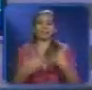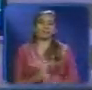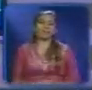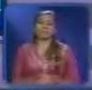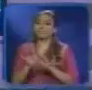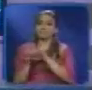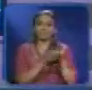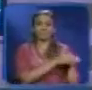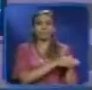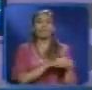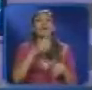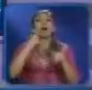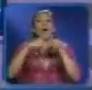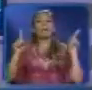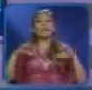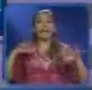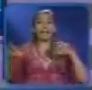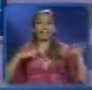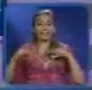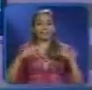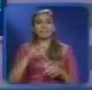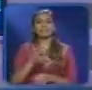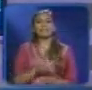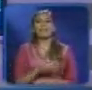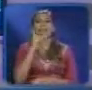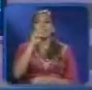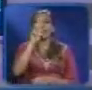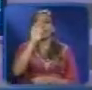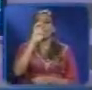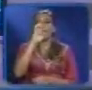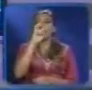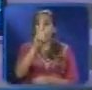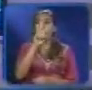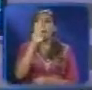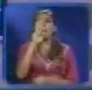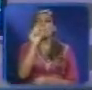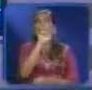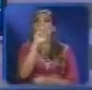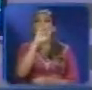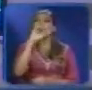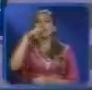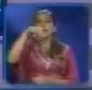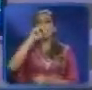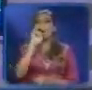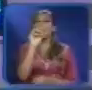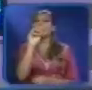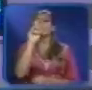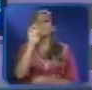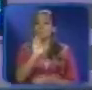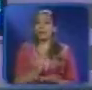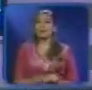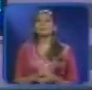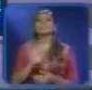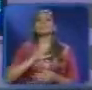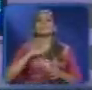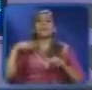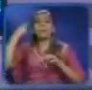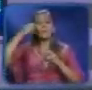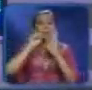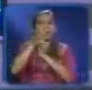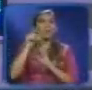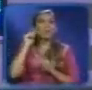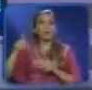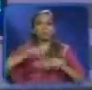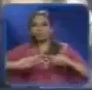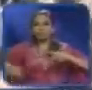la actriz Drew Barrymore presentó en Canadá su más reciente cinta que se llama Whip It, la cual marca su debut como directora. ¡Qué bueno!